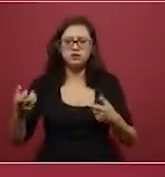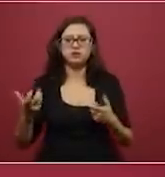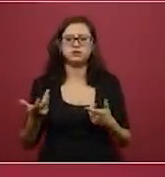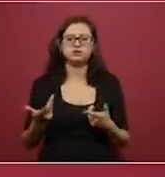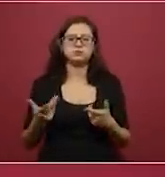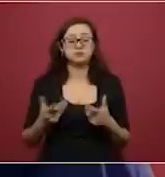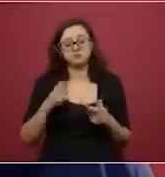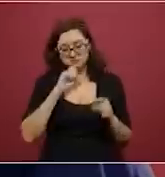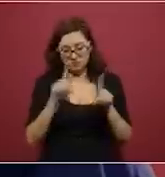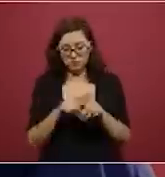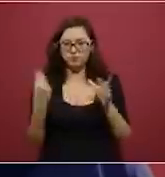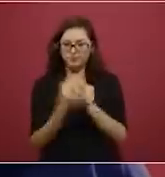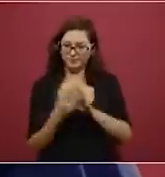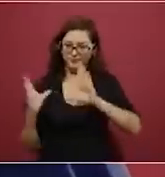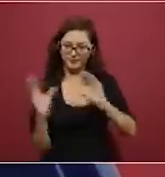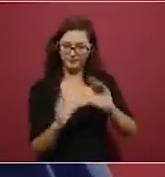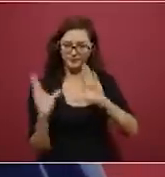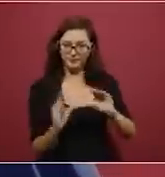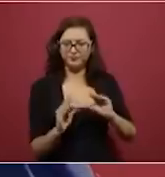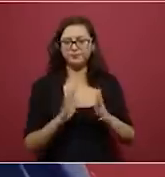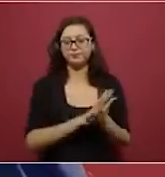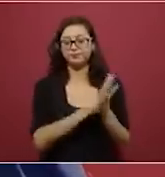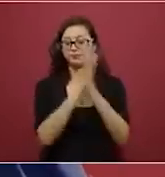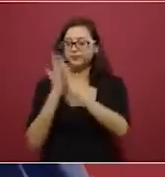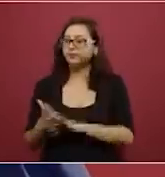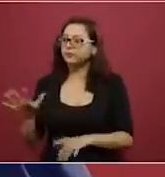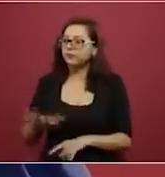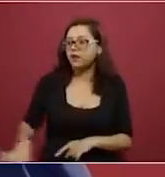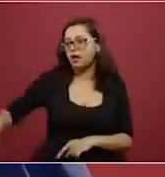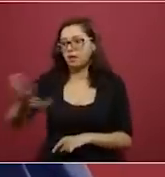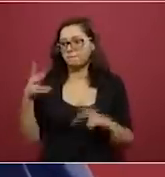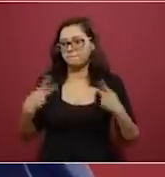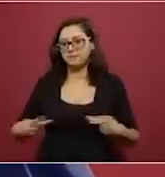y formativo a la seguridad pública